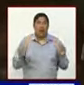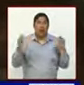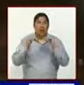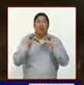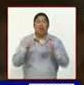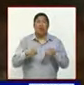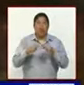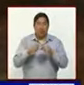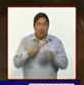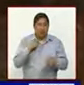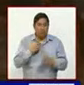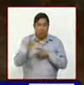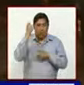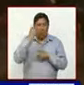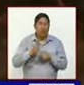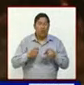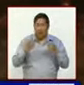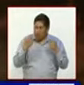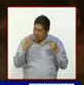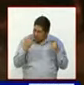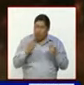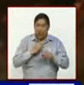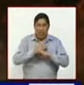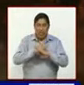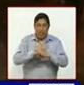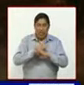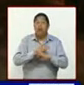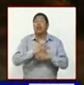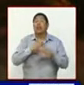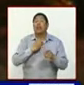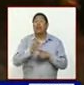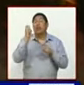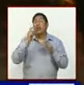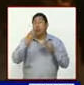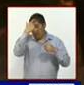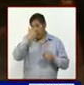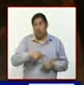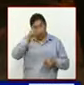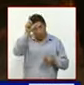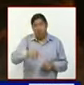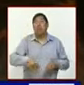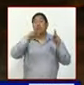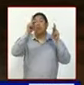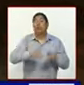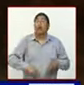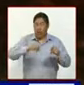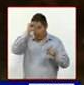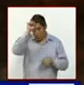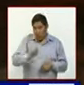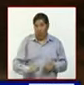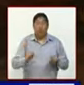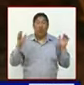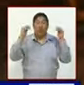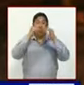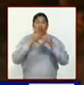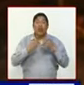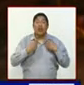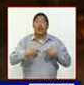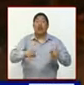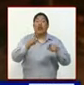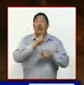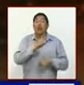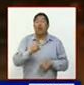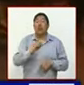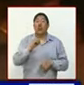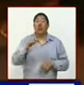pueda seguir causando estragos y verse afectada a la ciudadanía por esta zona en la zona sur de la ciudad de La Paz, rumbo a Aranjuez, Gerardo.